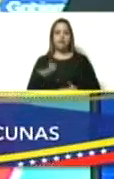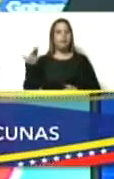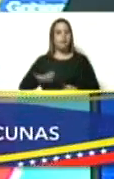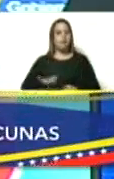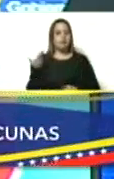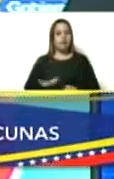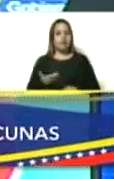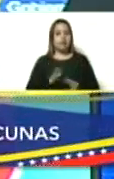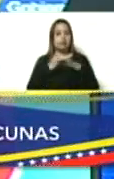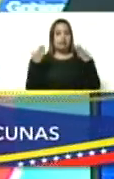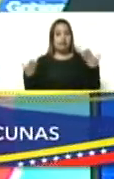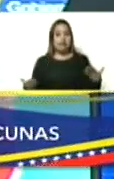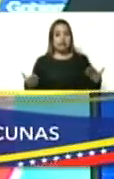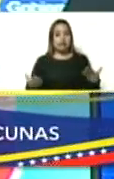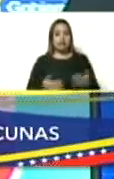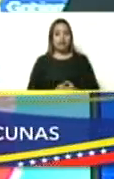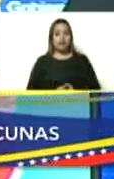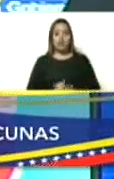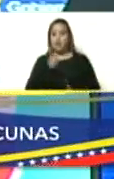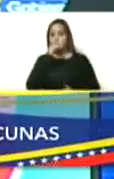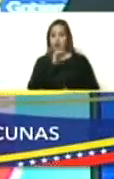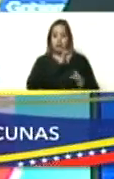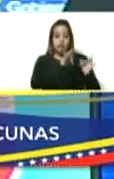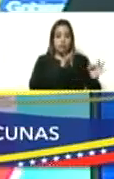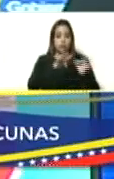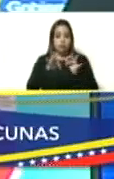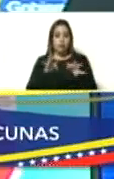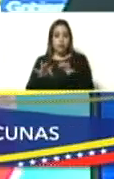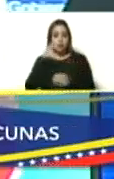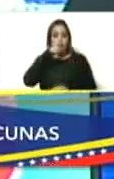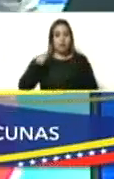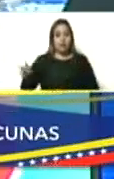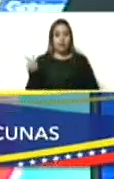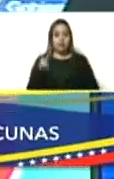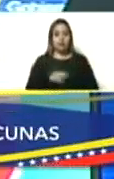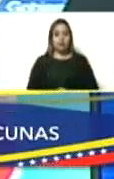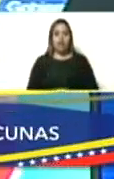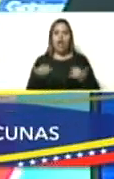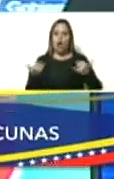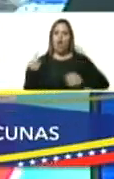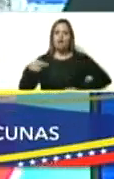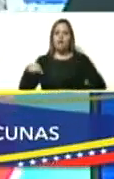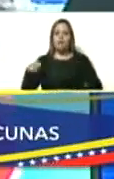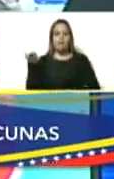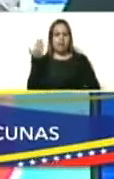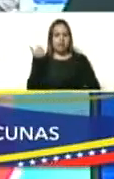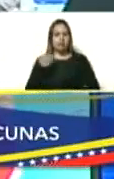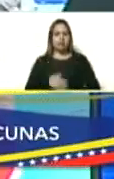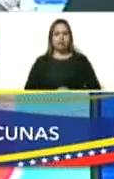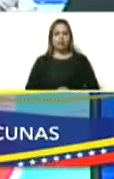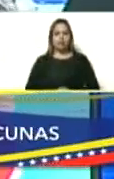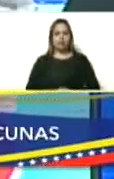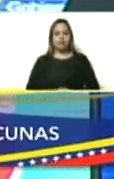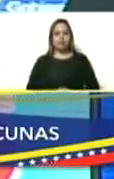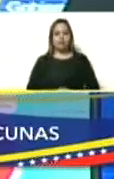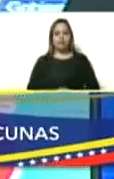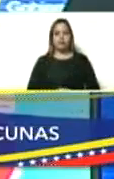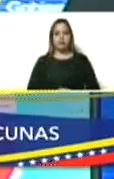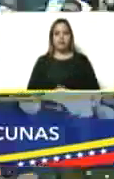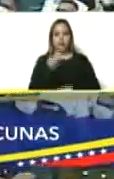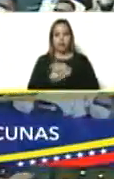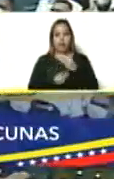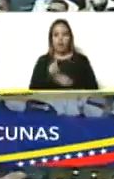importante, grande y de inmunidad para el pueblo de Venezuela. Y ahorita en noviembre pasado se cumplió